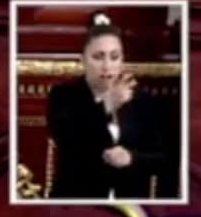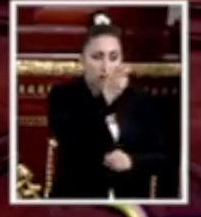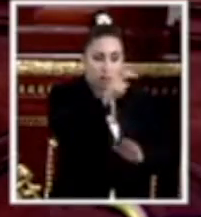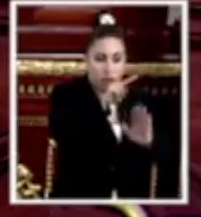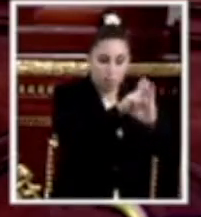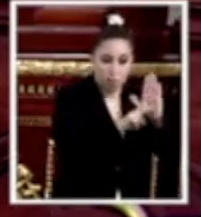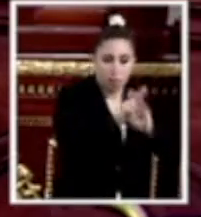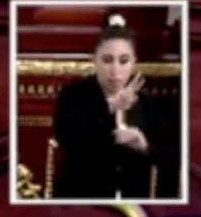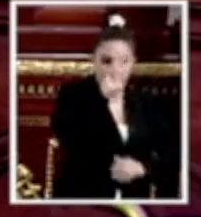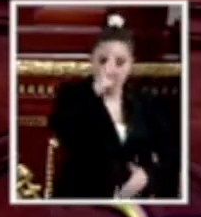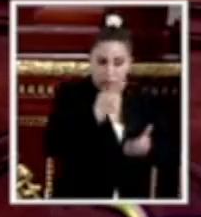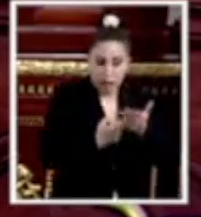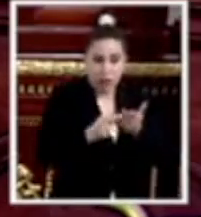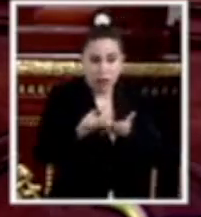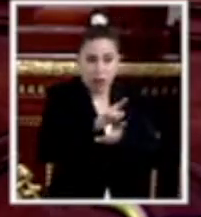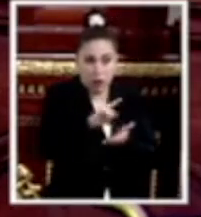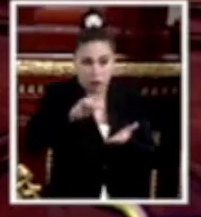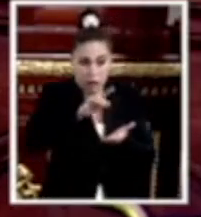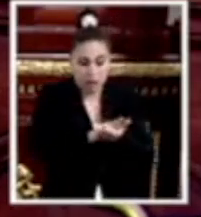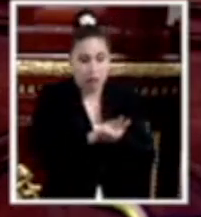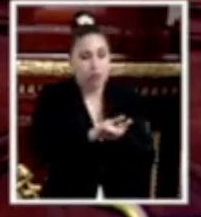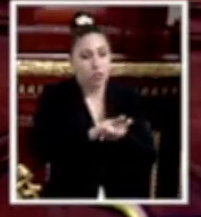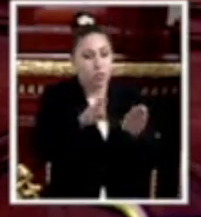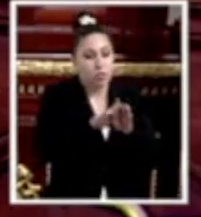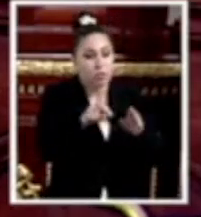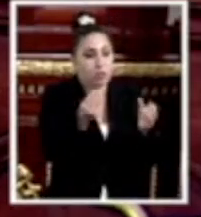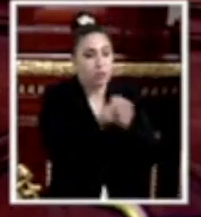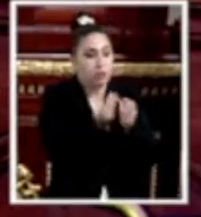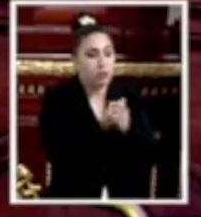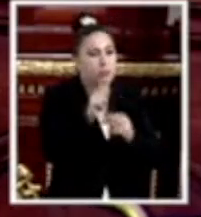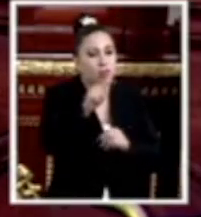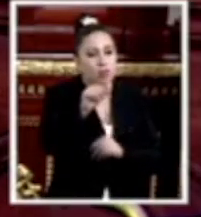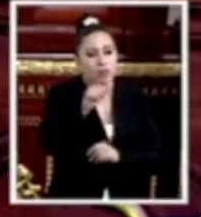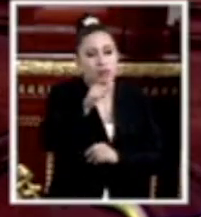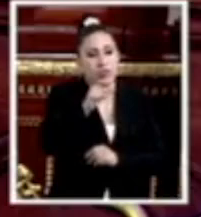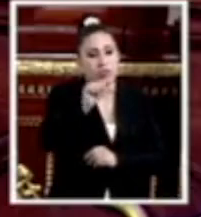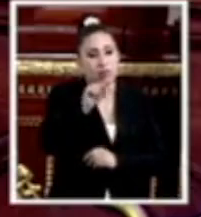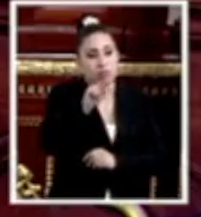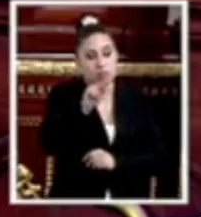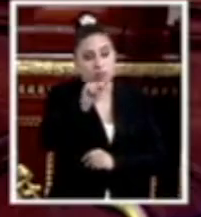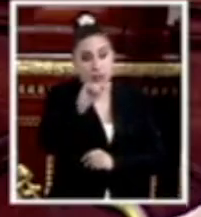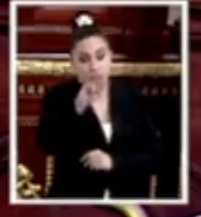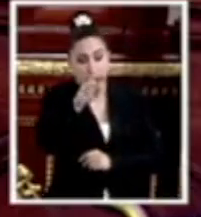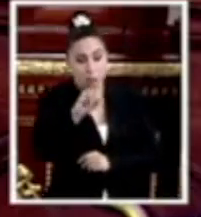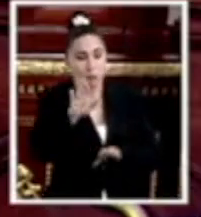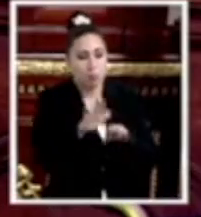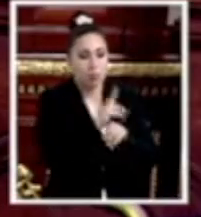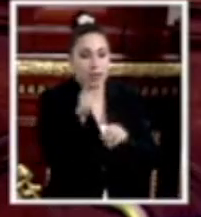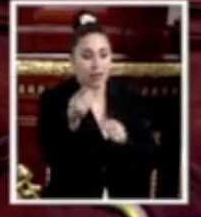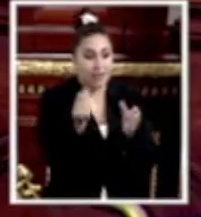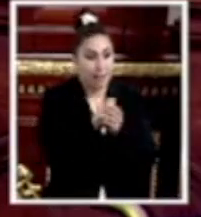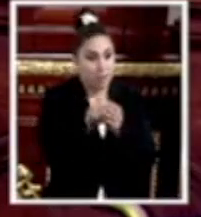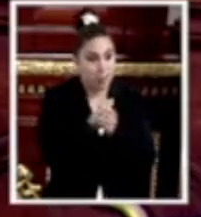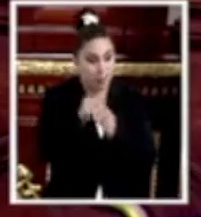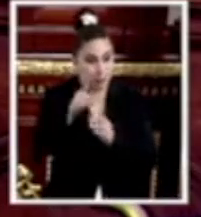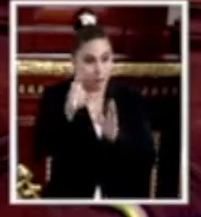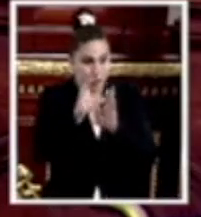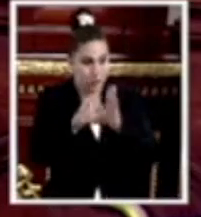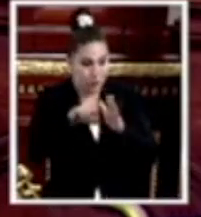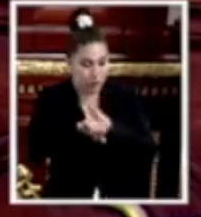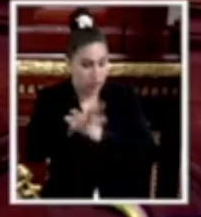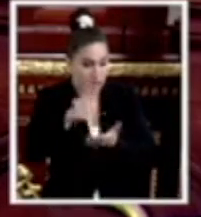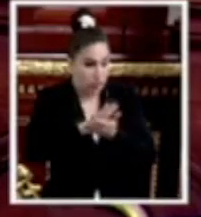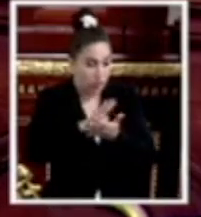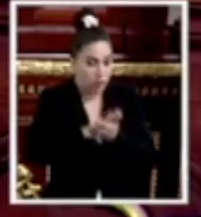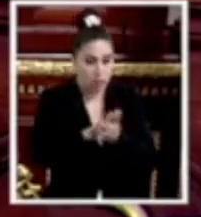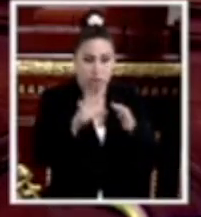principio de legalidad en su vertiente de taxatividad, ya que el tipo penal no establece con suficiente